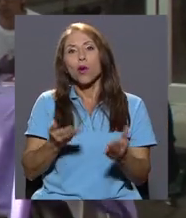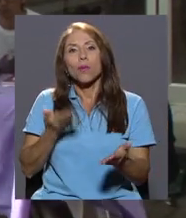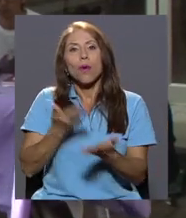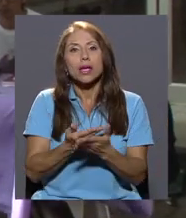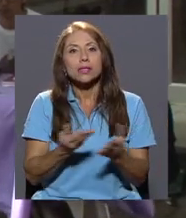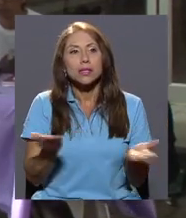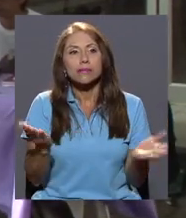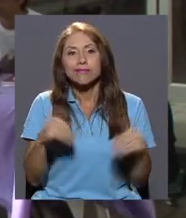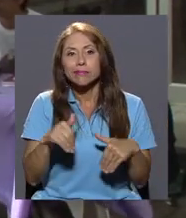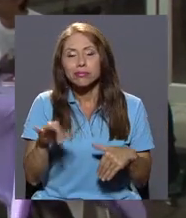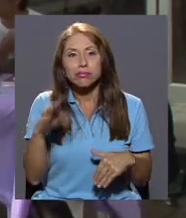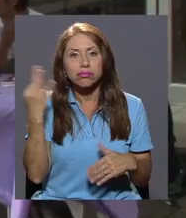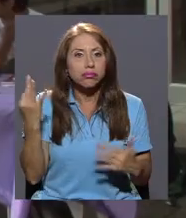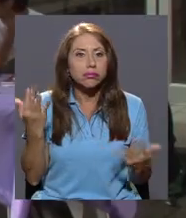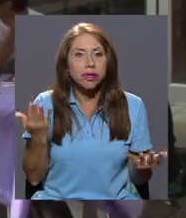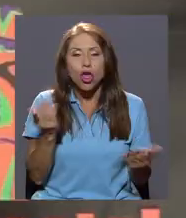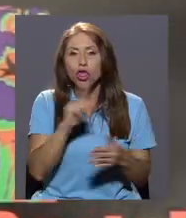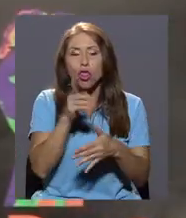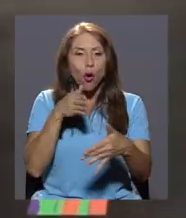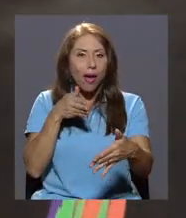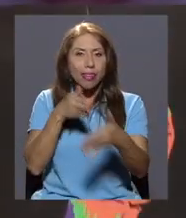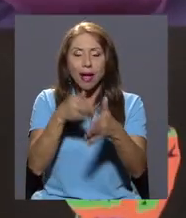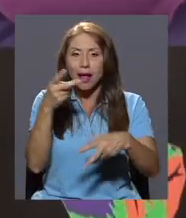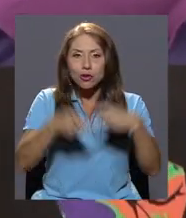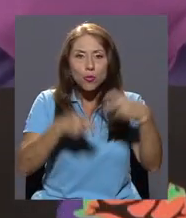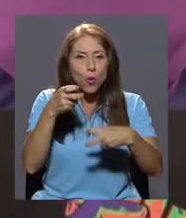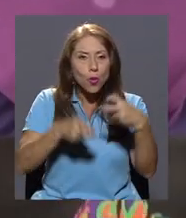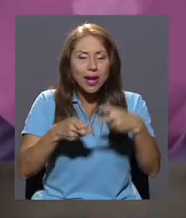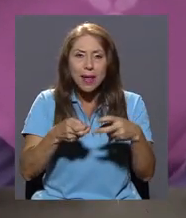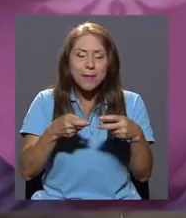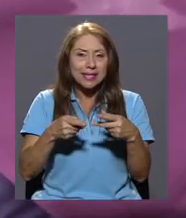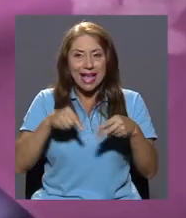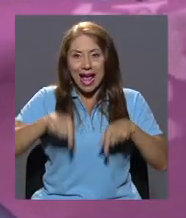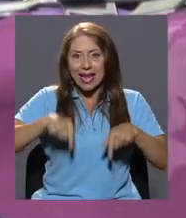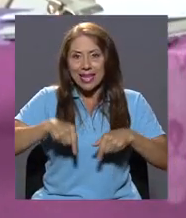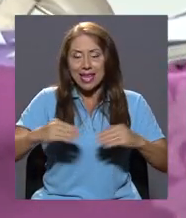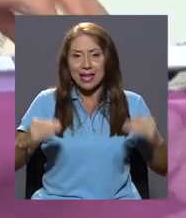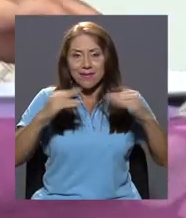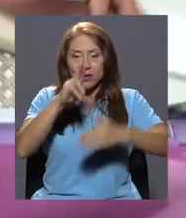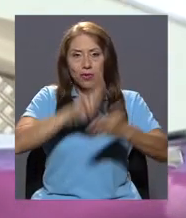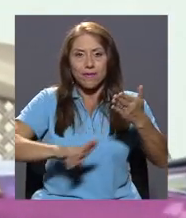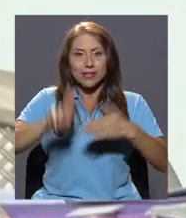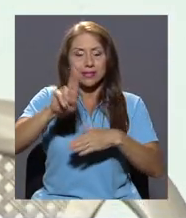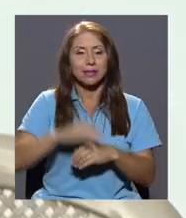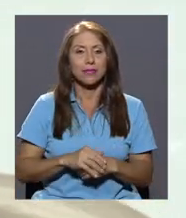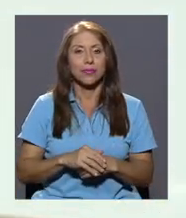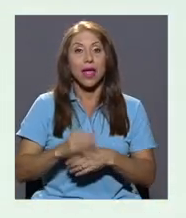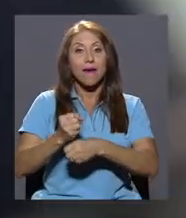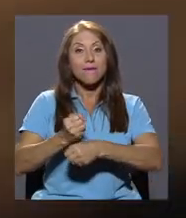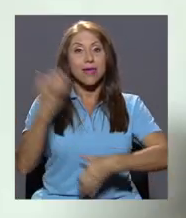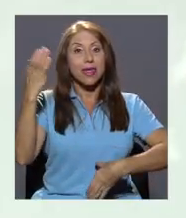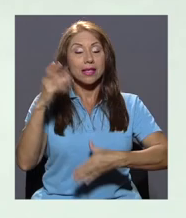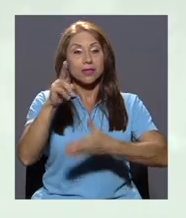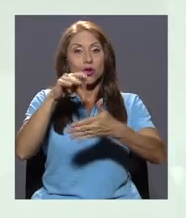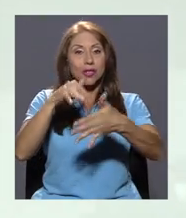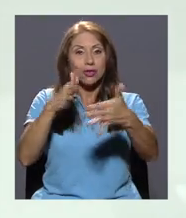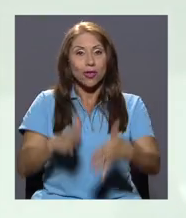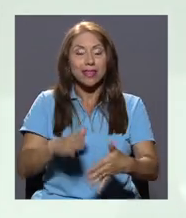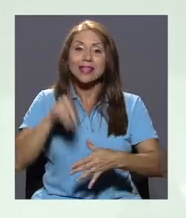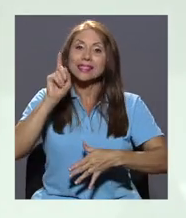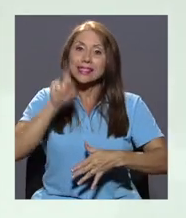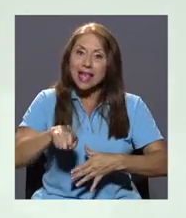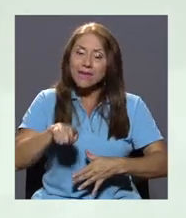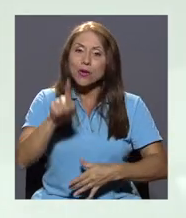forma y que no atacan los problemas a raíz que tenemos acá a nivel universitario. La Federación de Estudiantes debería ser una herramienta